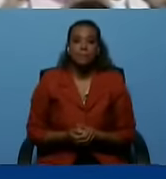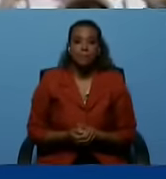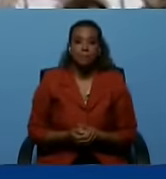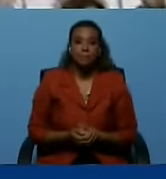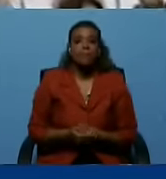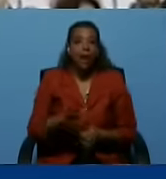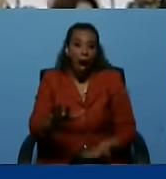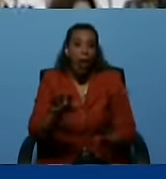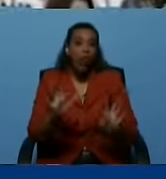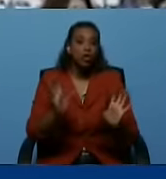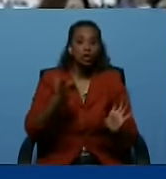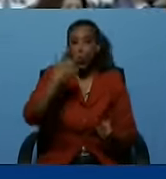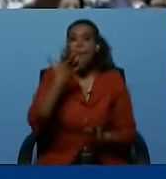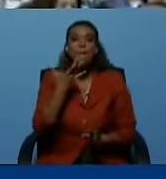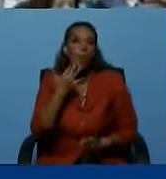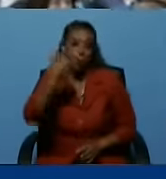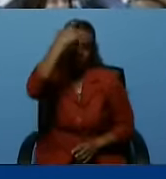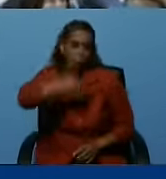Yo voy a montar un emprendimiento